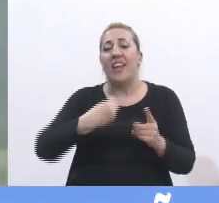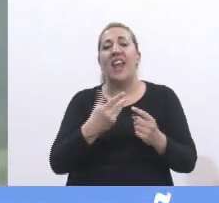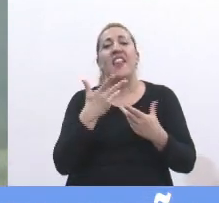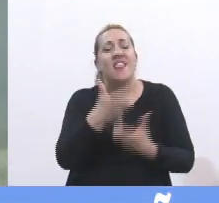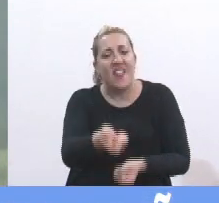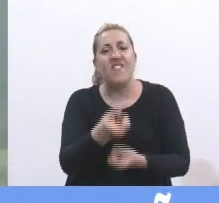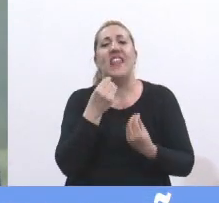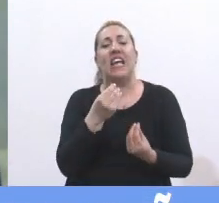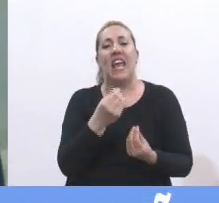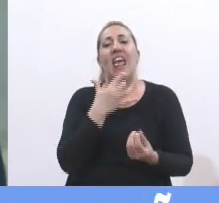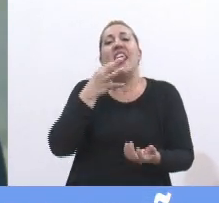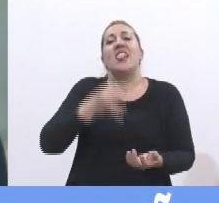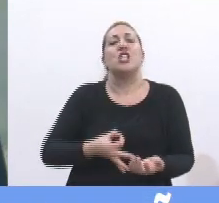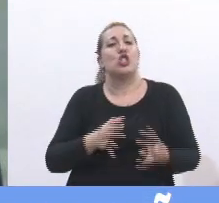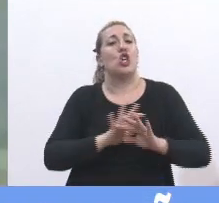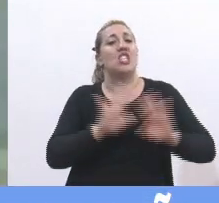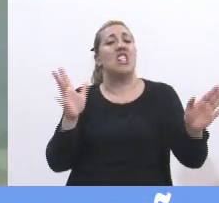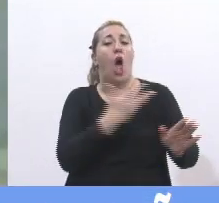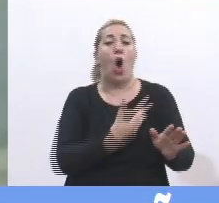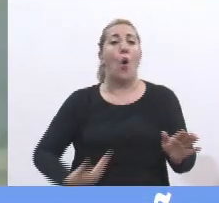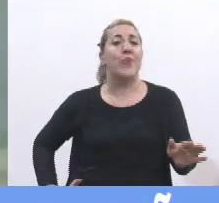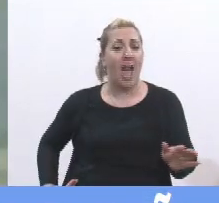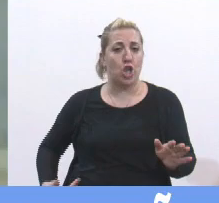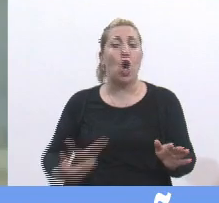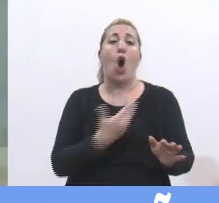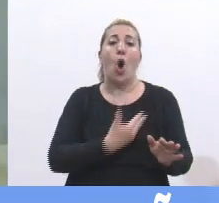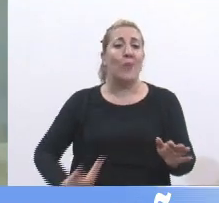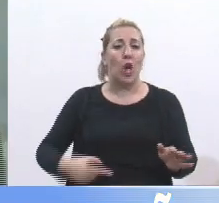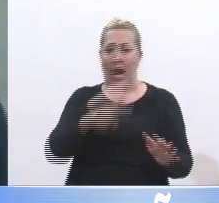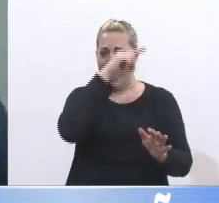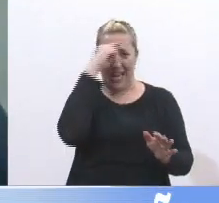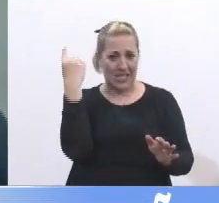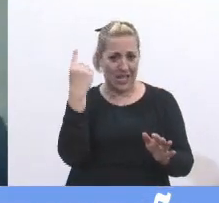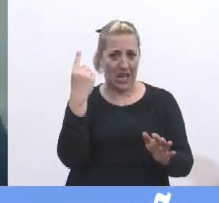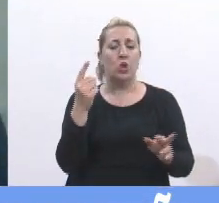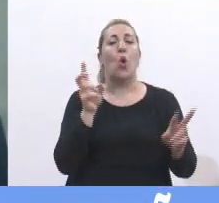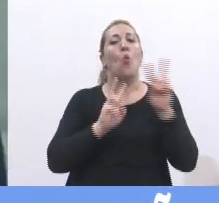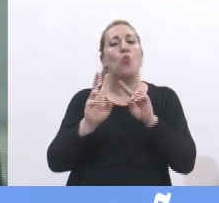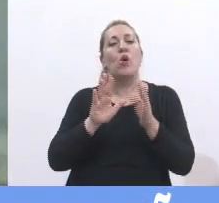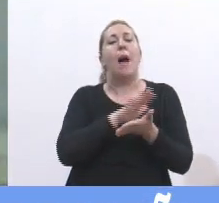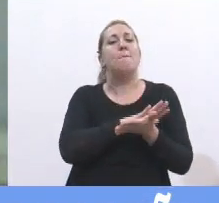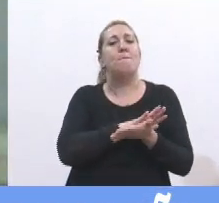una decisión que ha tomado el gobierno de la nación de emprolijar